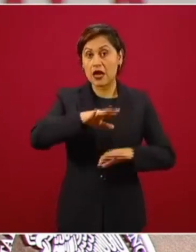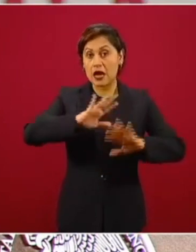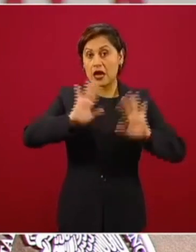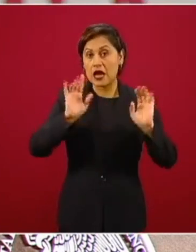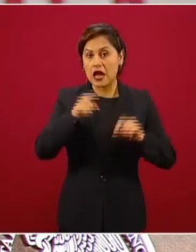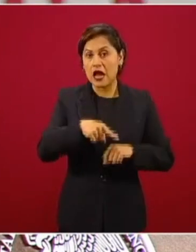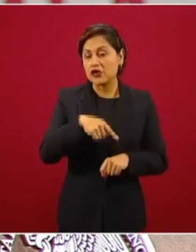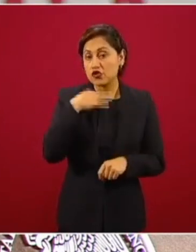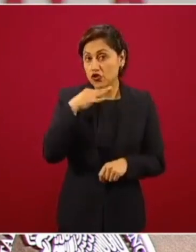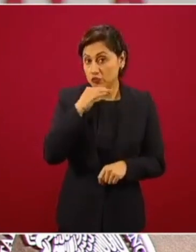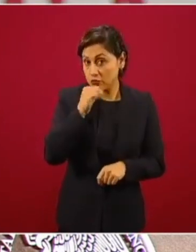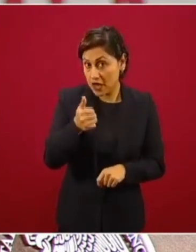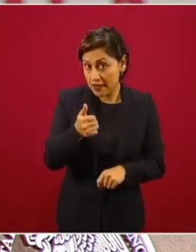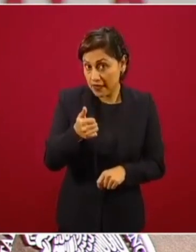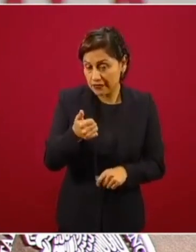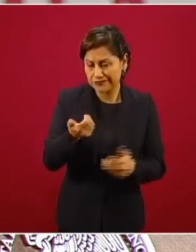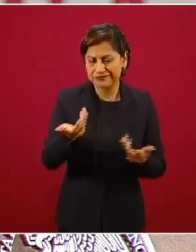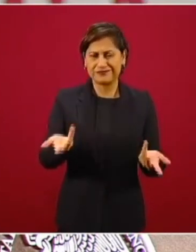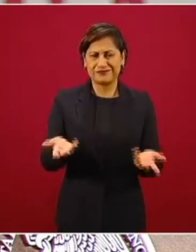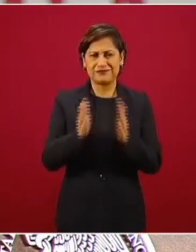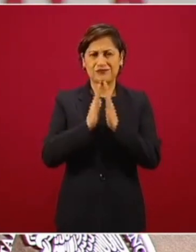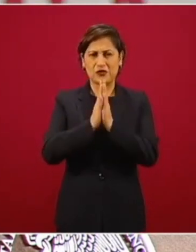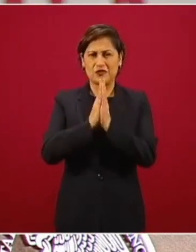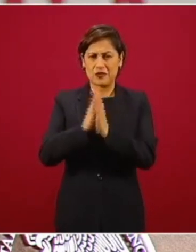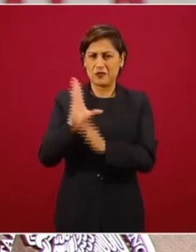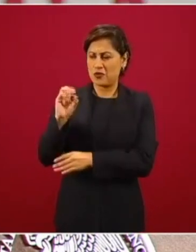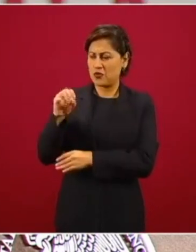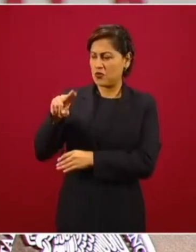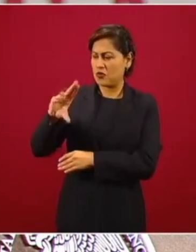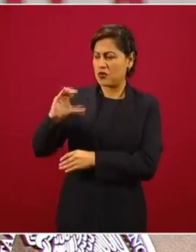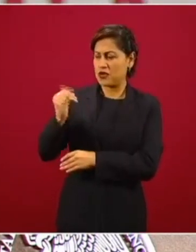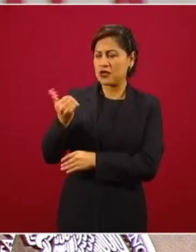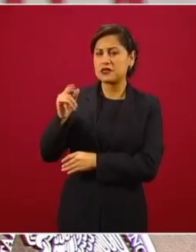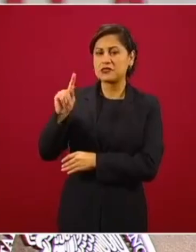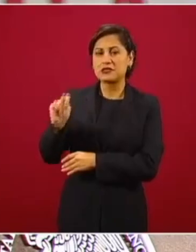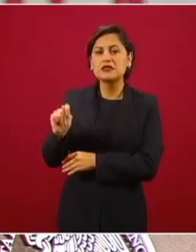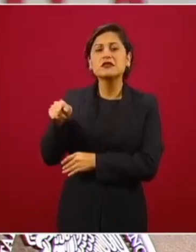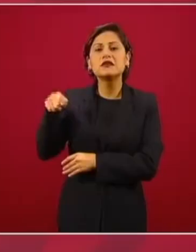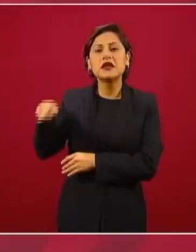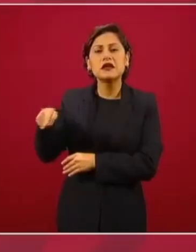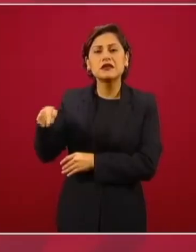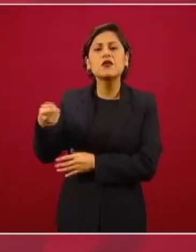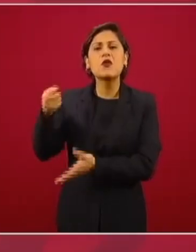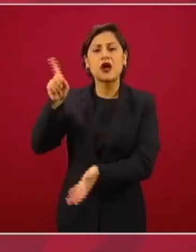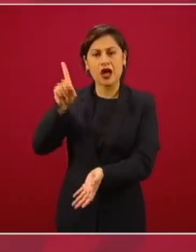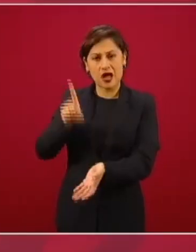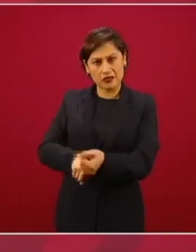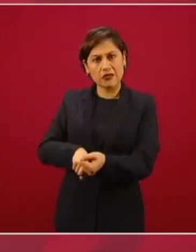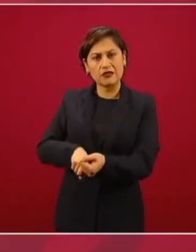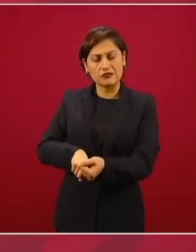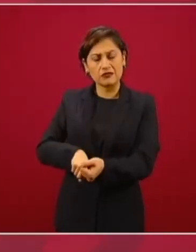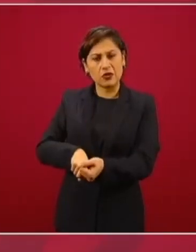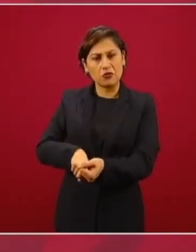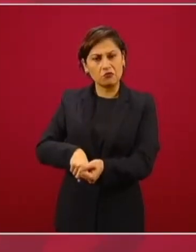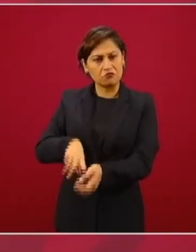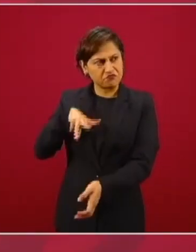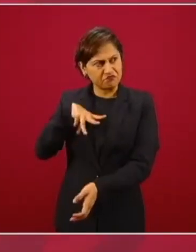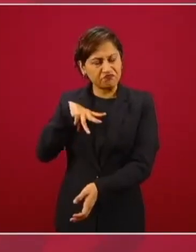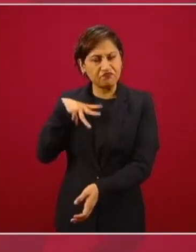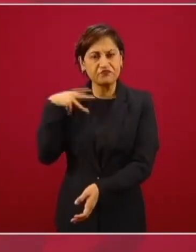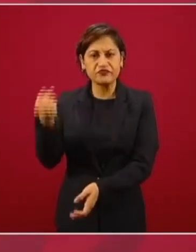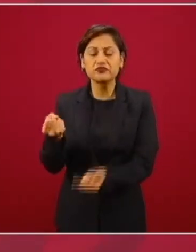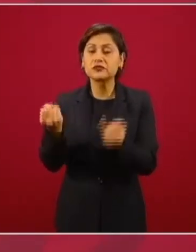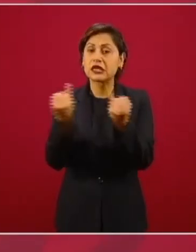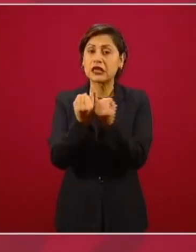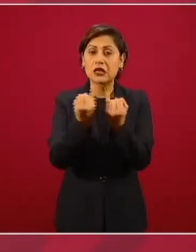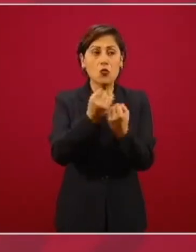demostradísimo de que en el CONACYT sí, habían abusos como en cualquier